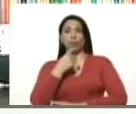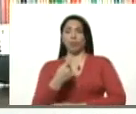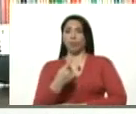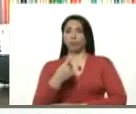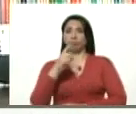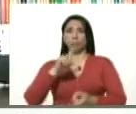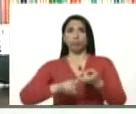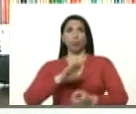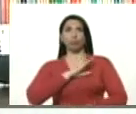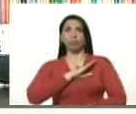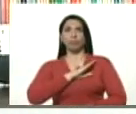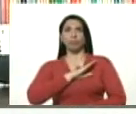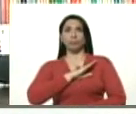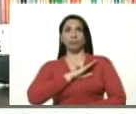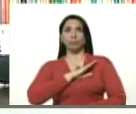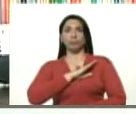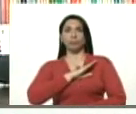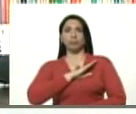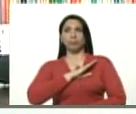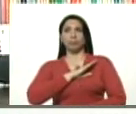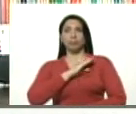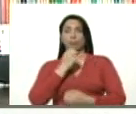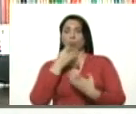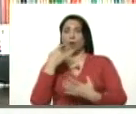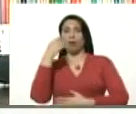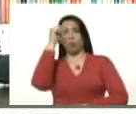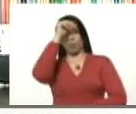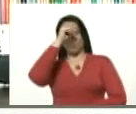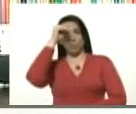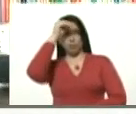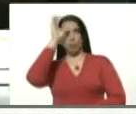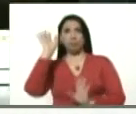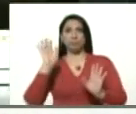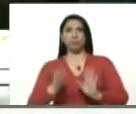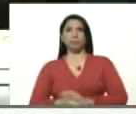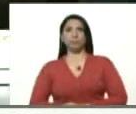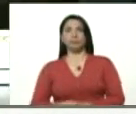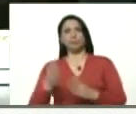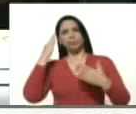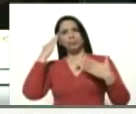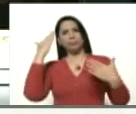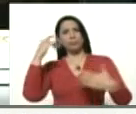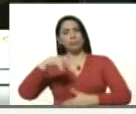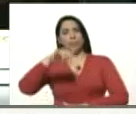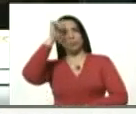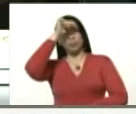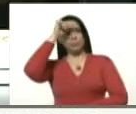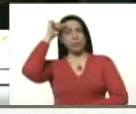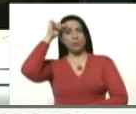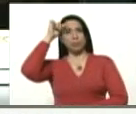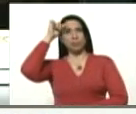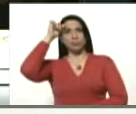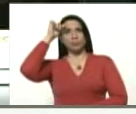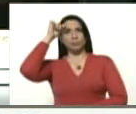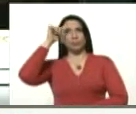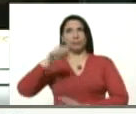todo. Muy buenas opiniones. Bueno, mi saludo hoy domingo.